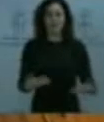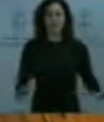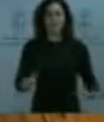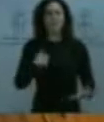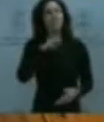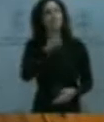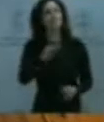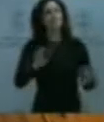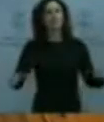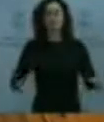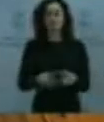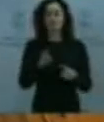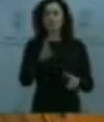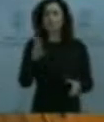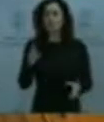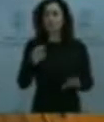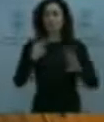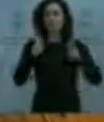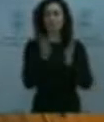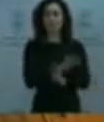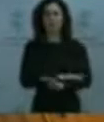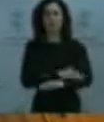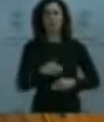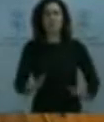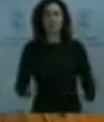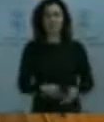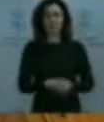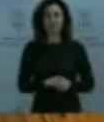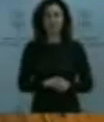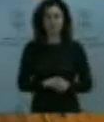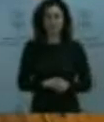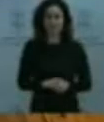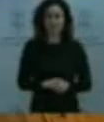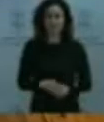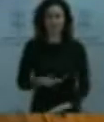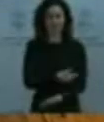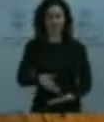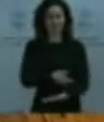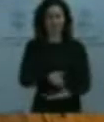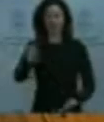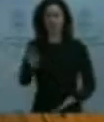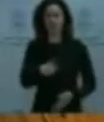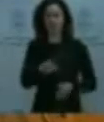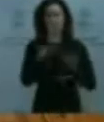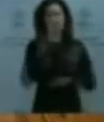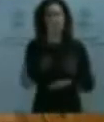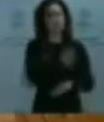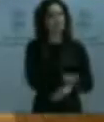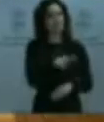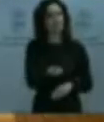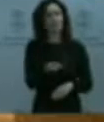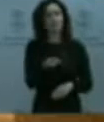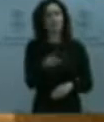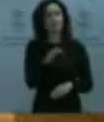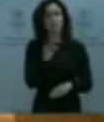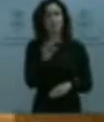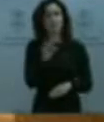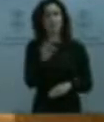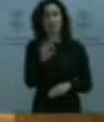es la siguiente. ¿Cuántos millones de euros pierde al año el ERA por una mala gestión? Muchas gracias.